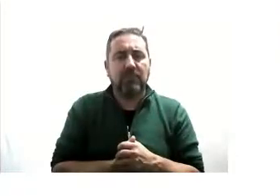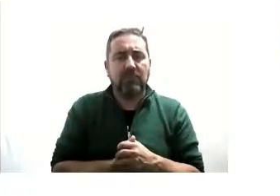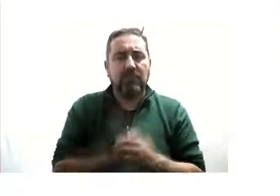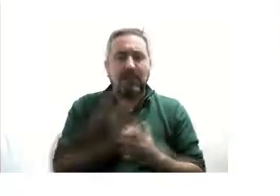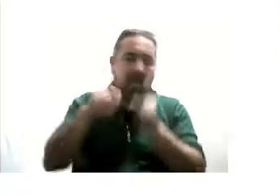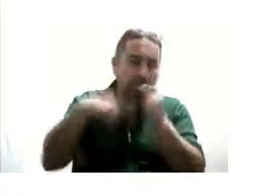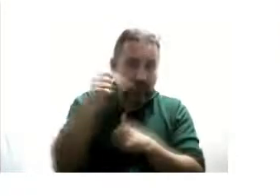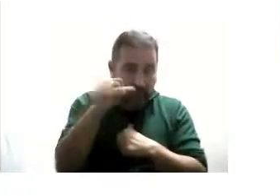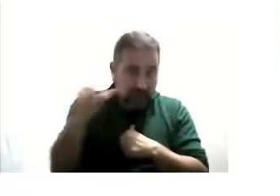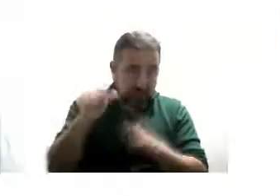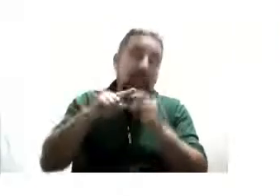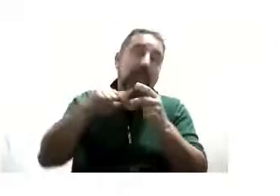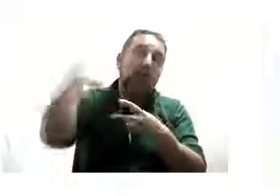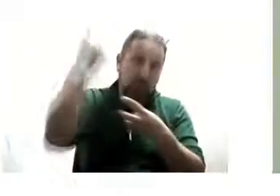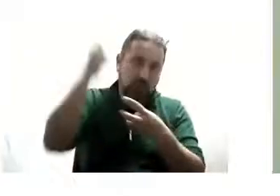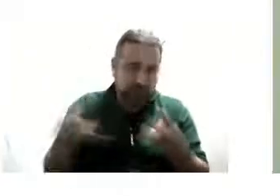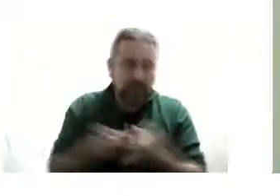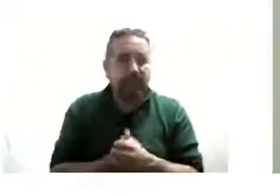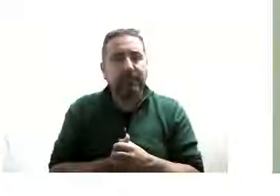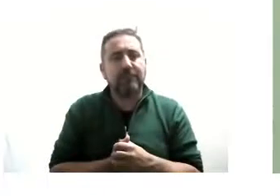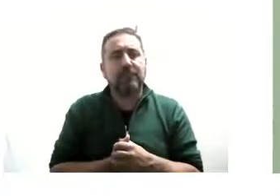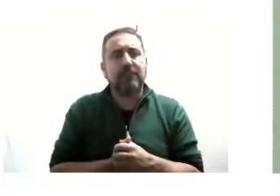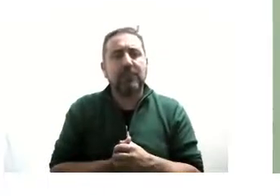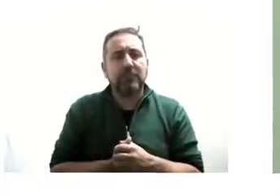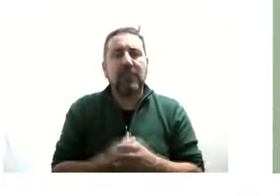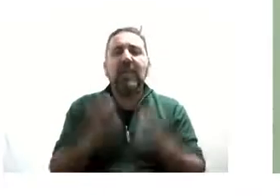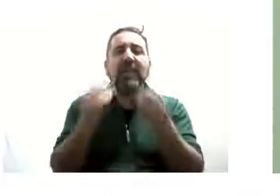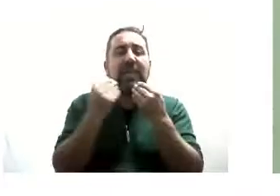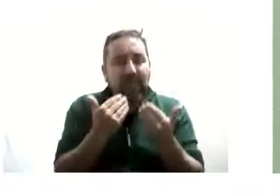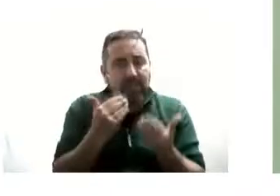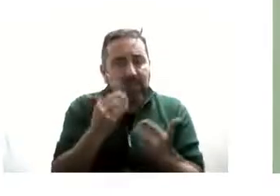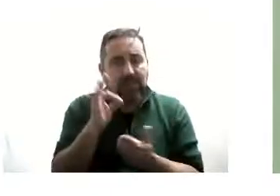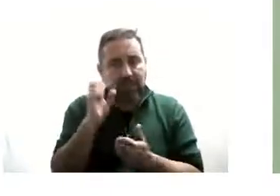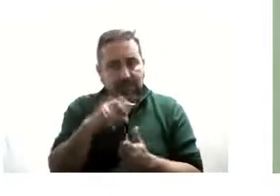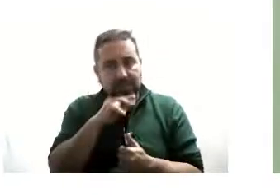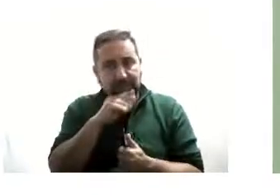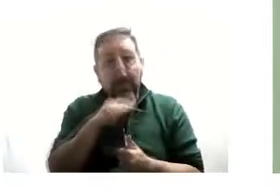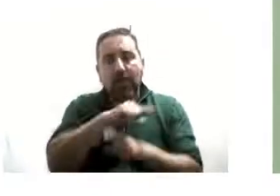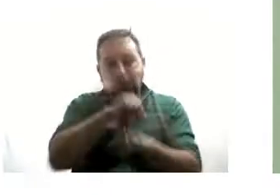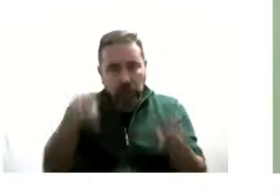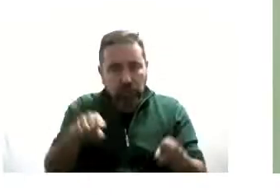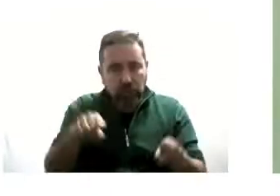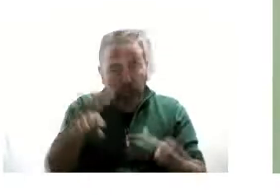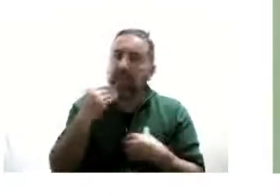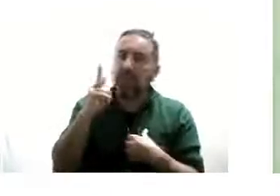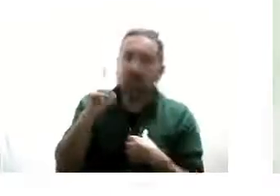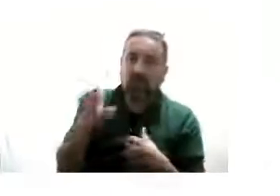de la semana que viene y de la siguiente. Muchísimas gracias, Carmen. A vosotros. Gracias, Luis.